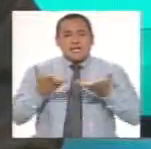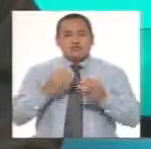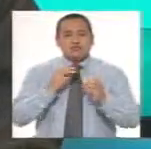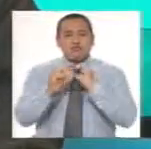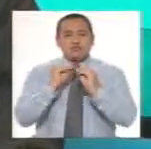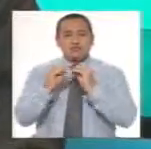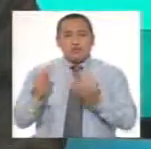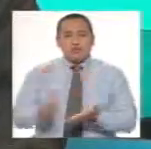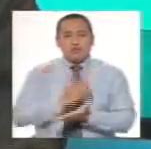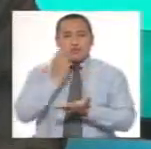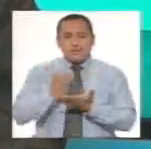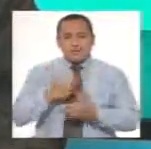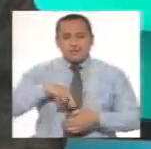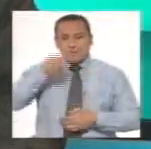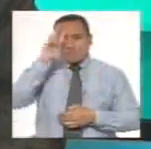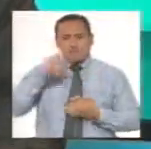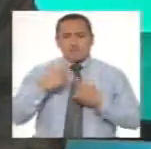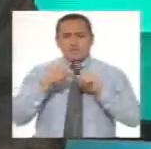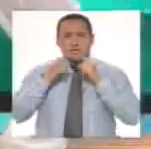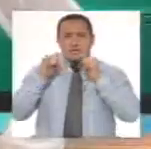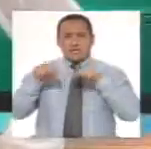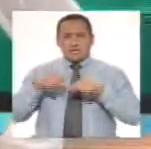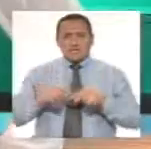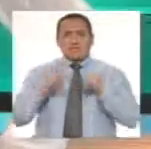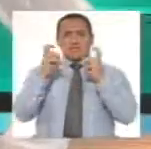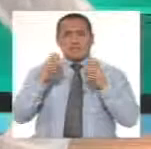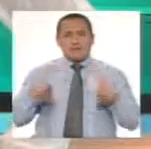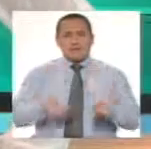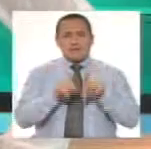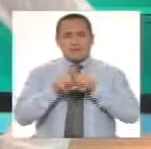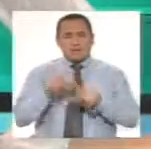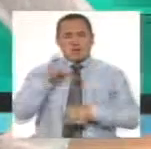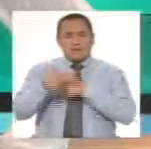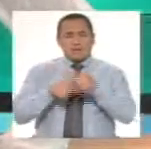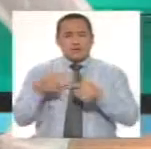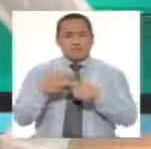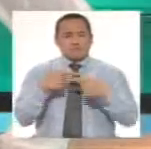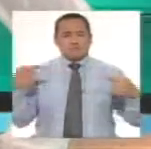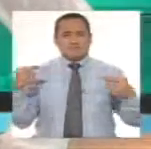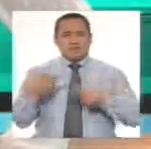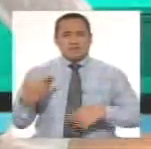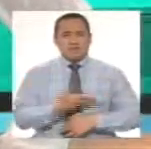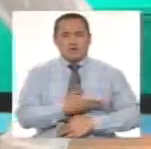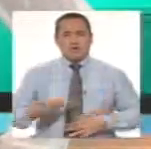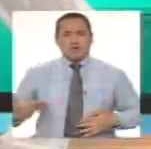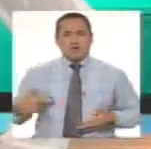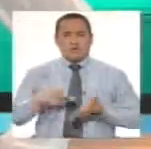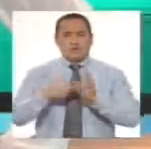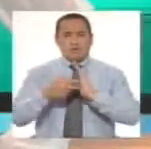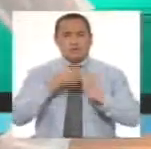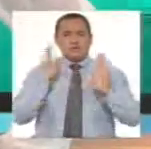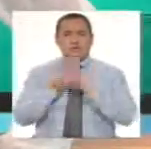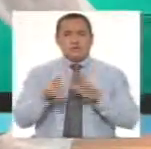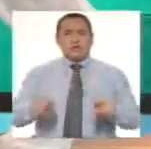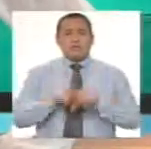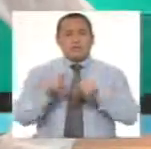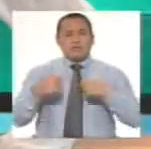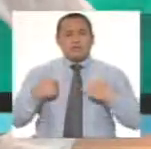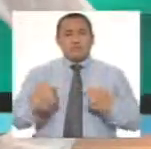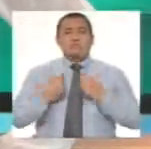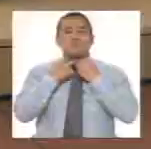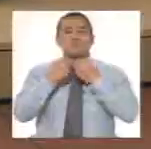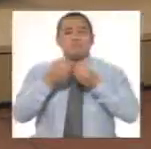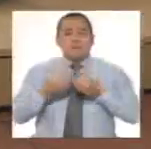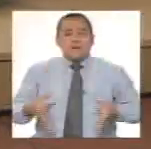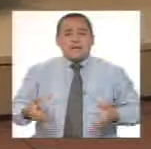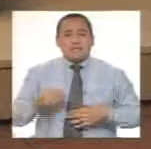solución a los problemas del país. Lo que pasa es que en este tema también para los adversarios del gobierno lo que sucede es que también ha habido un costo político para el